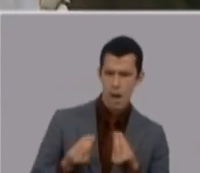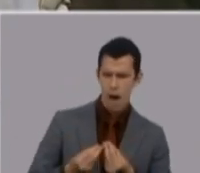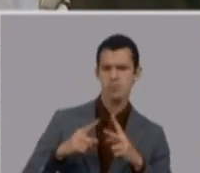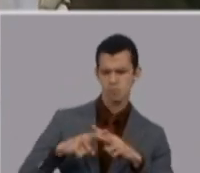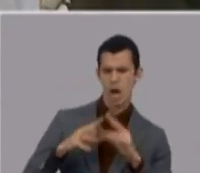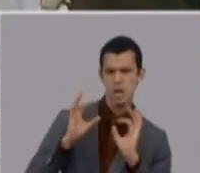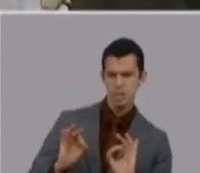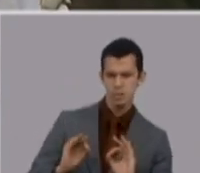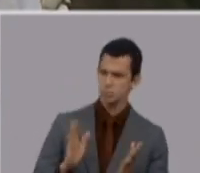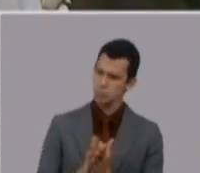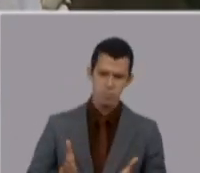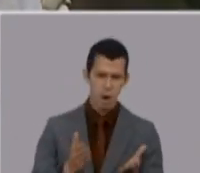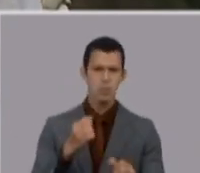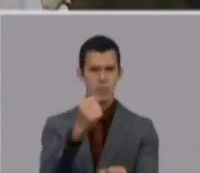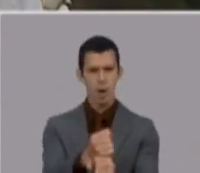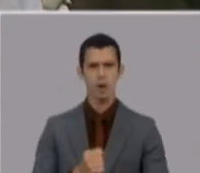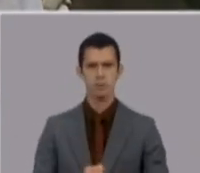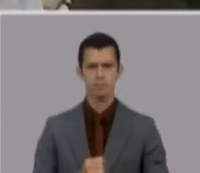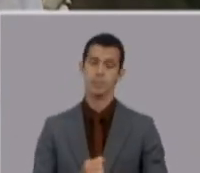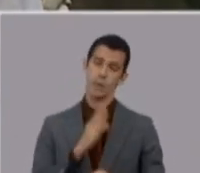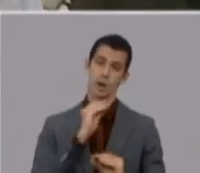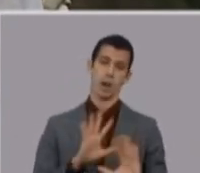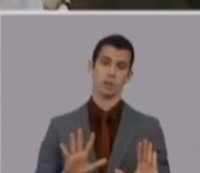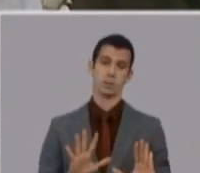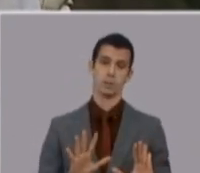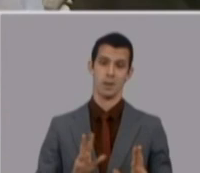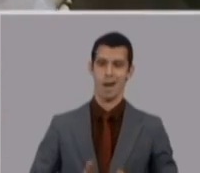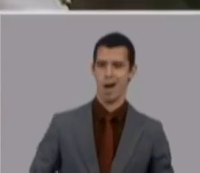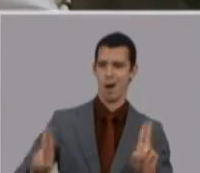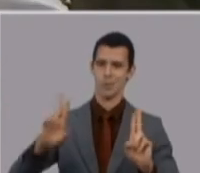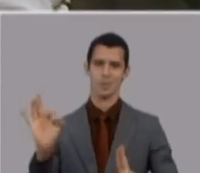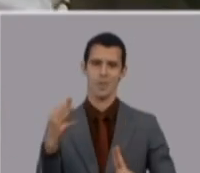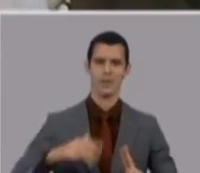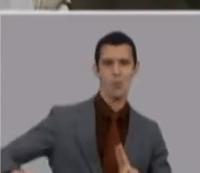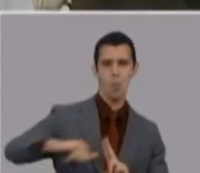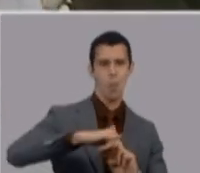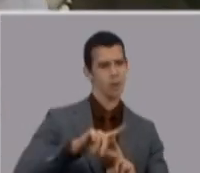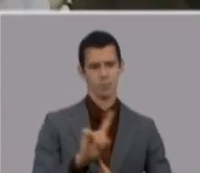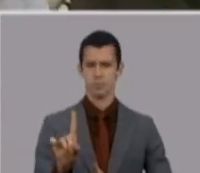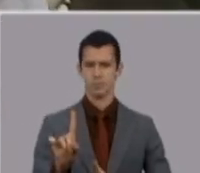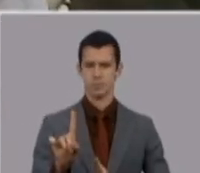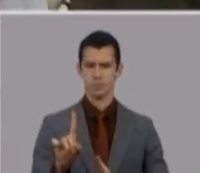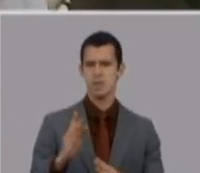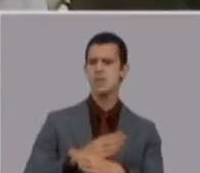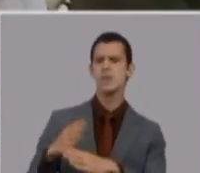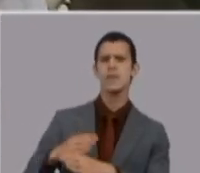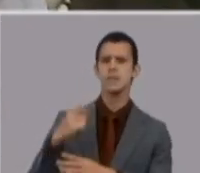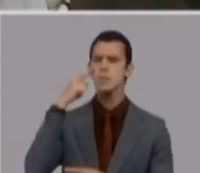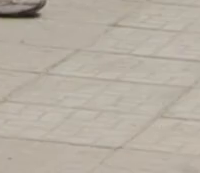tengamos puntos de vista en ocasiones diferentes sobre determinados temas o situaciones diferentes entre todos trabajar de encontrar